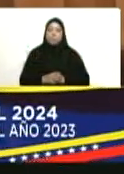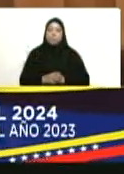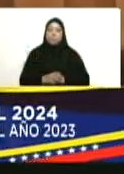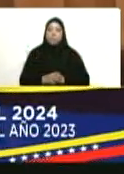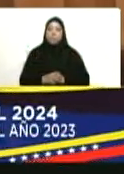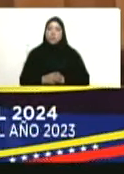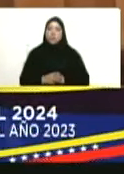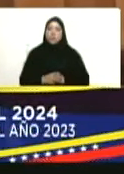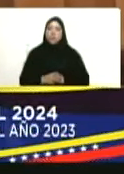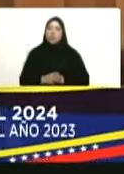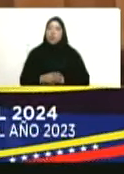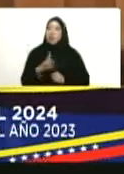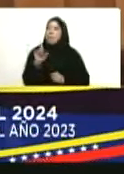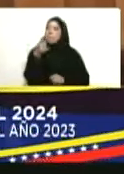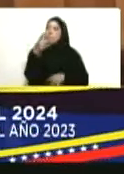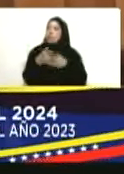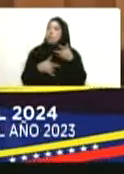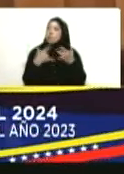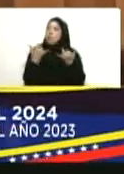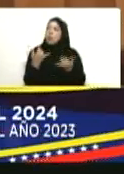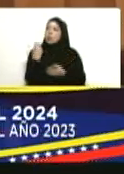No es la primera vez que lo hacen.